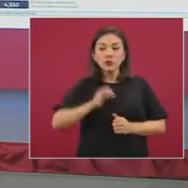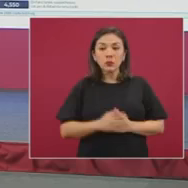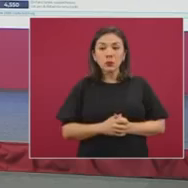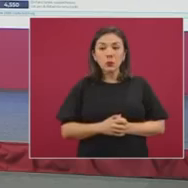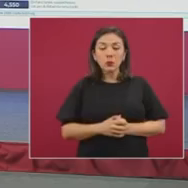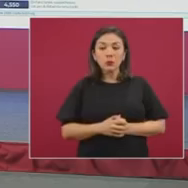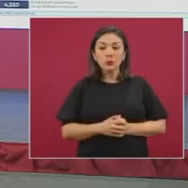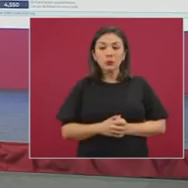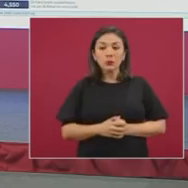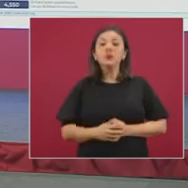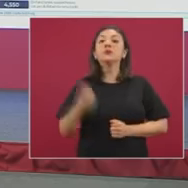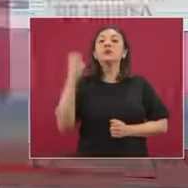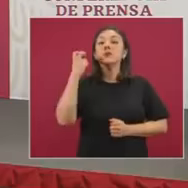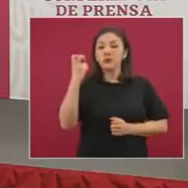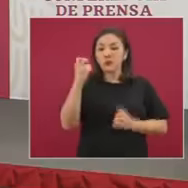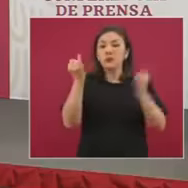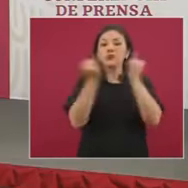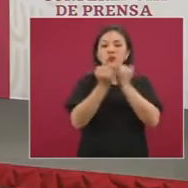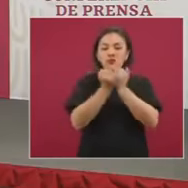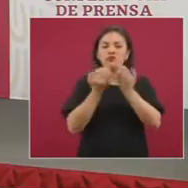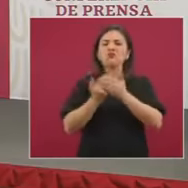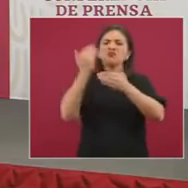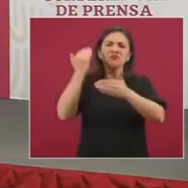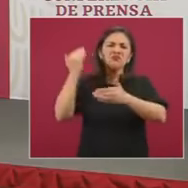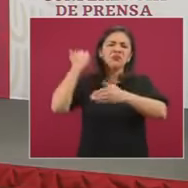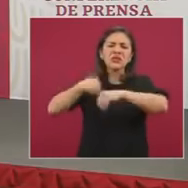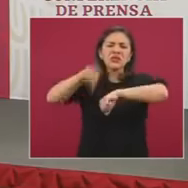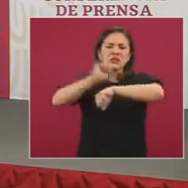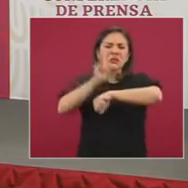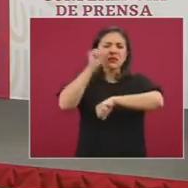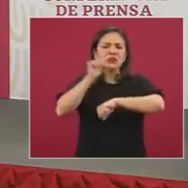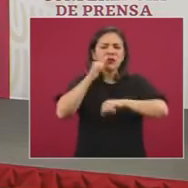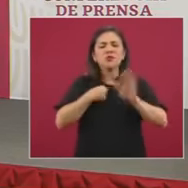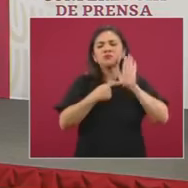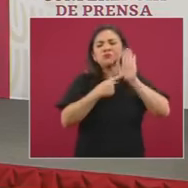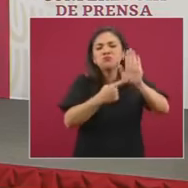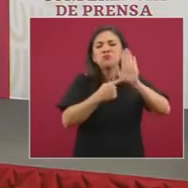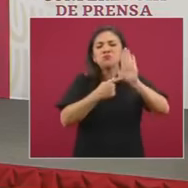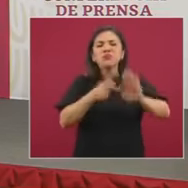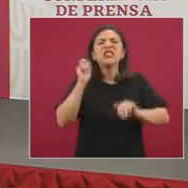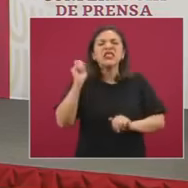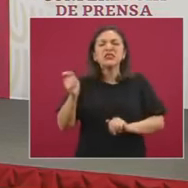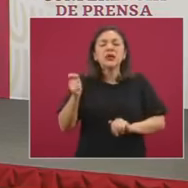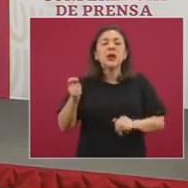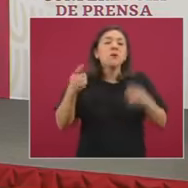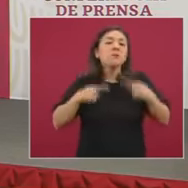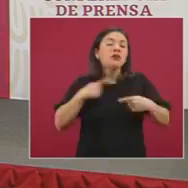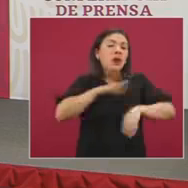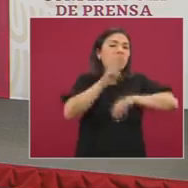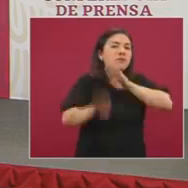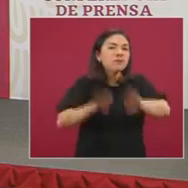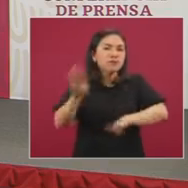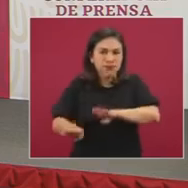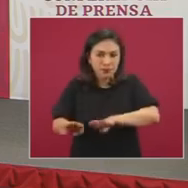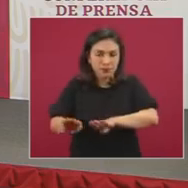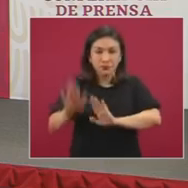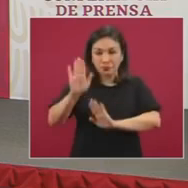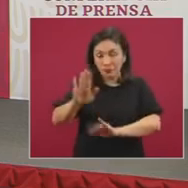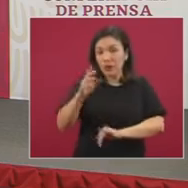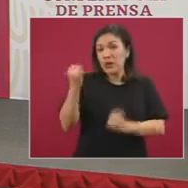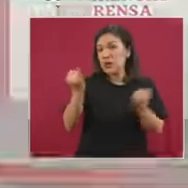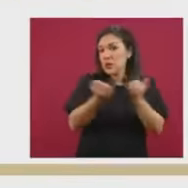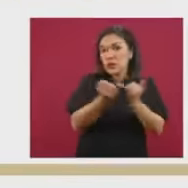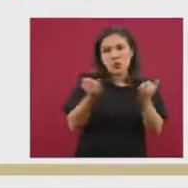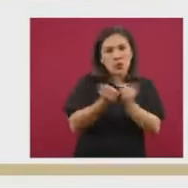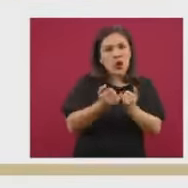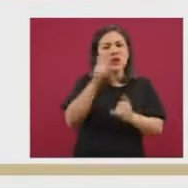Y esta es la curva que también ya desde hace varias semanas presentamos sobre la mortalidad, en donde también